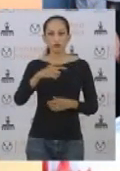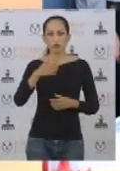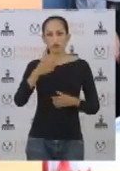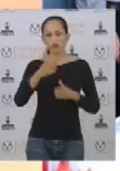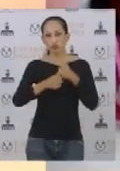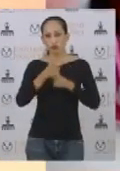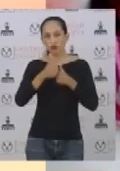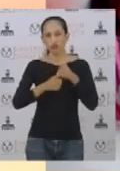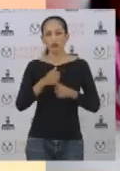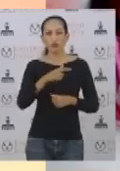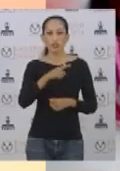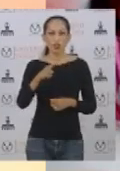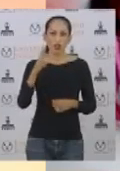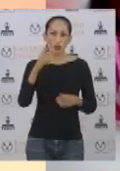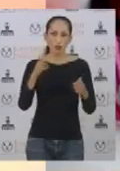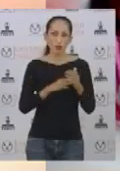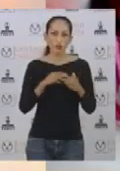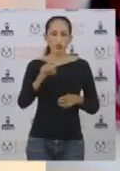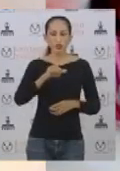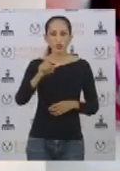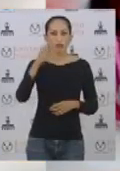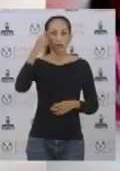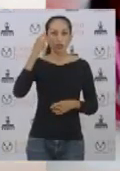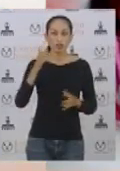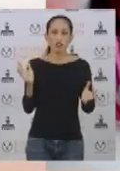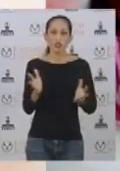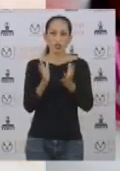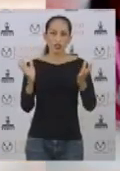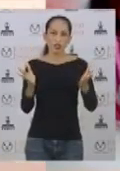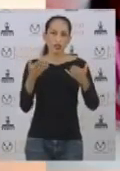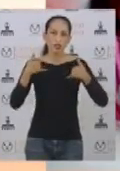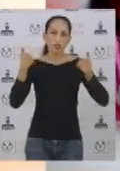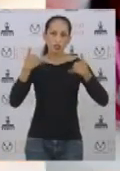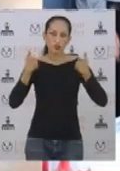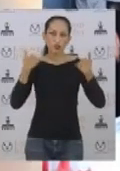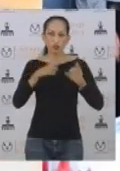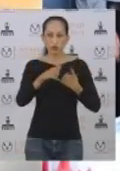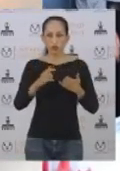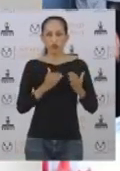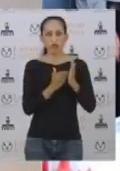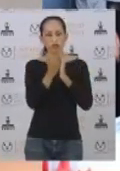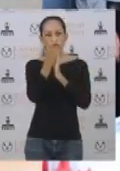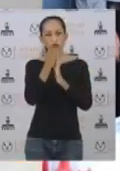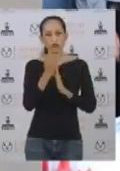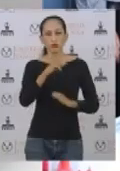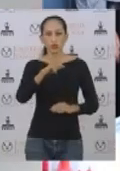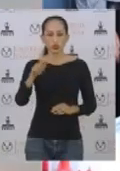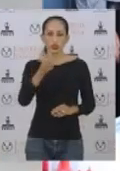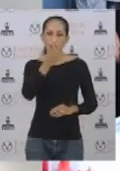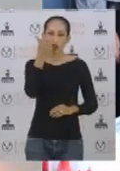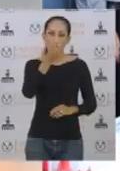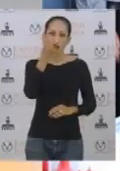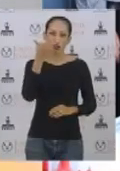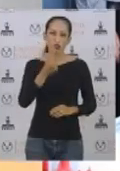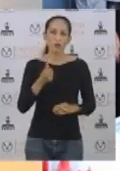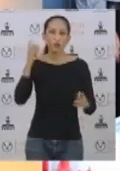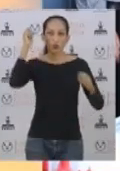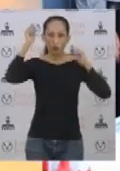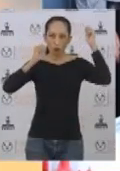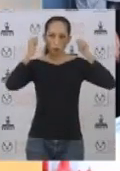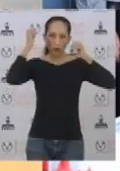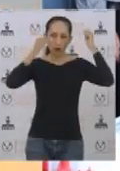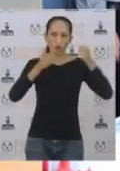GastroTour 2016 que tuvo como objetivo inculcar a los jóvenes la cultura del emprendedurismo. En esta actividad, que estuvo a cargo de estudiantes de la licenciatura